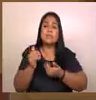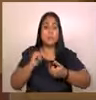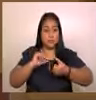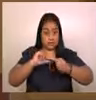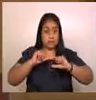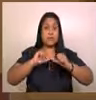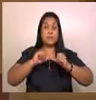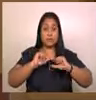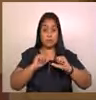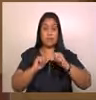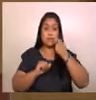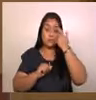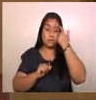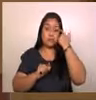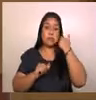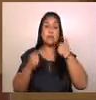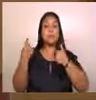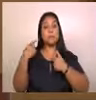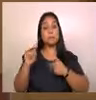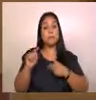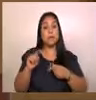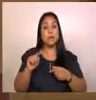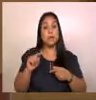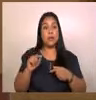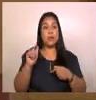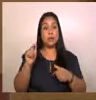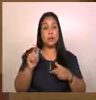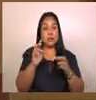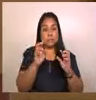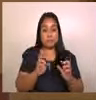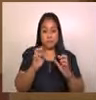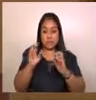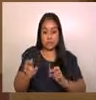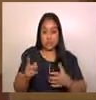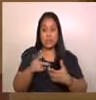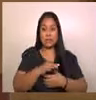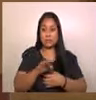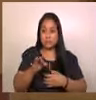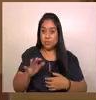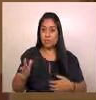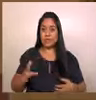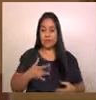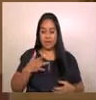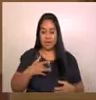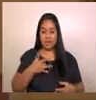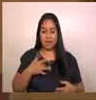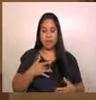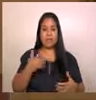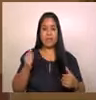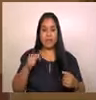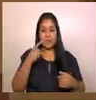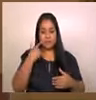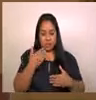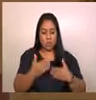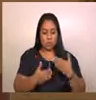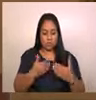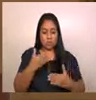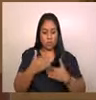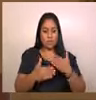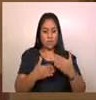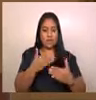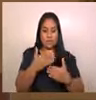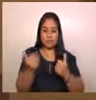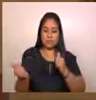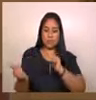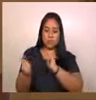accesible para que la población, el pueblo, sienta que vamos caminando a la par de